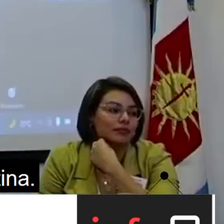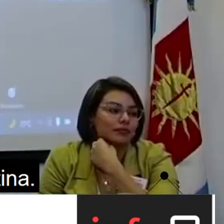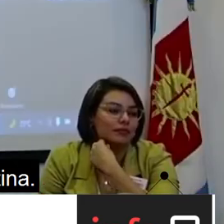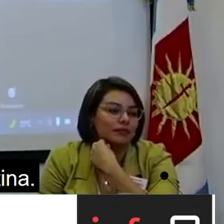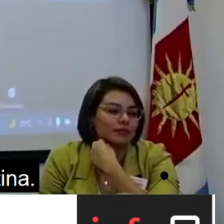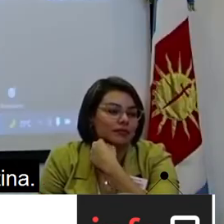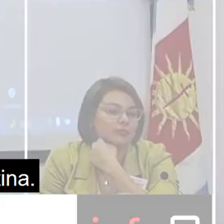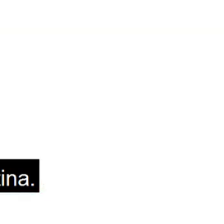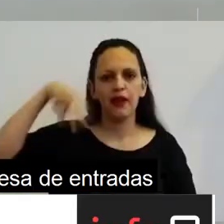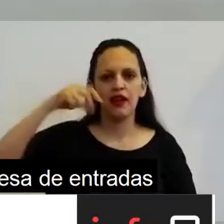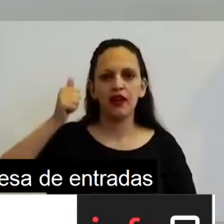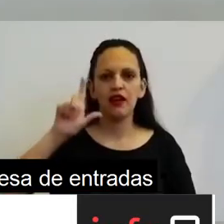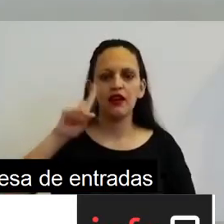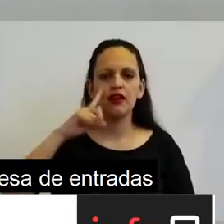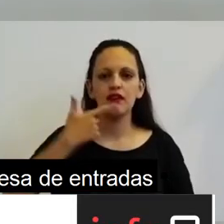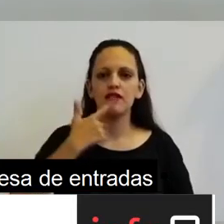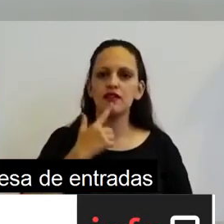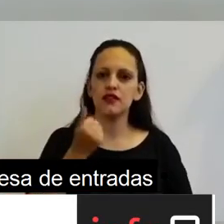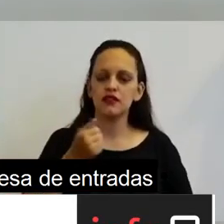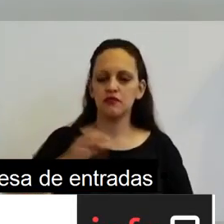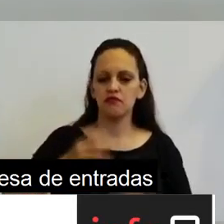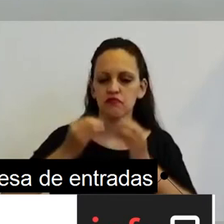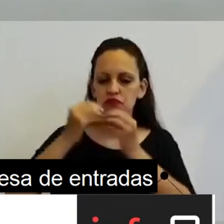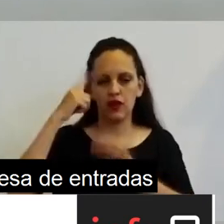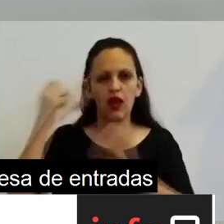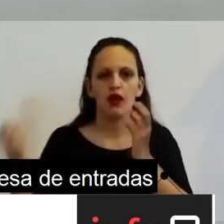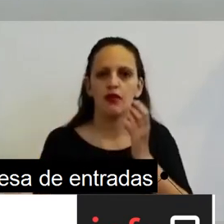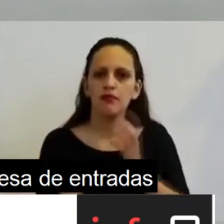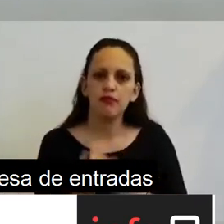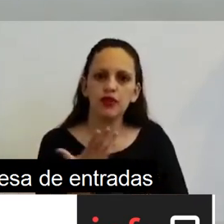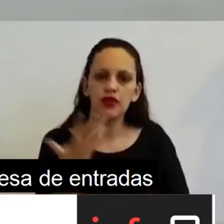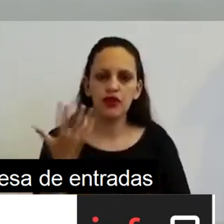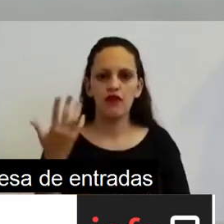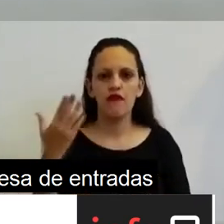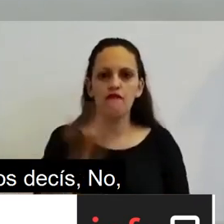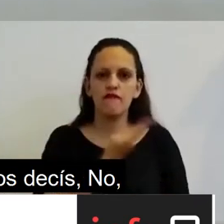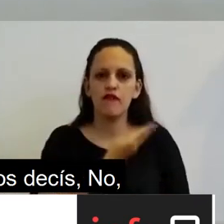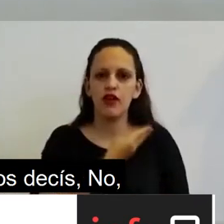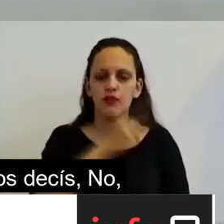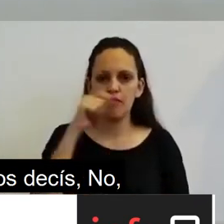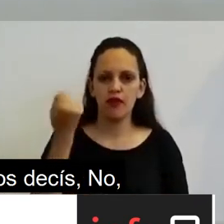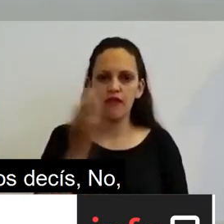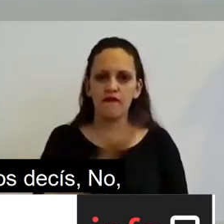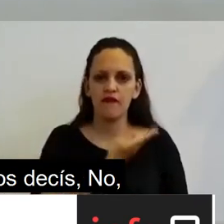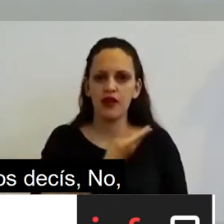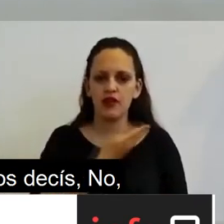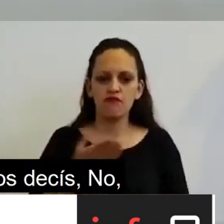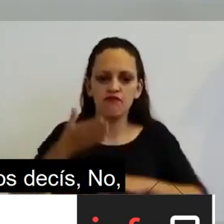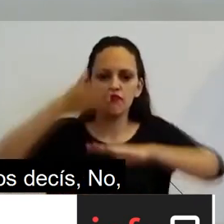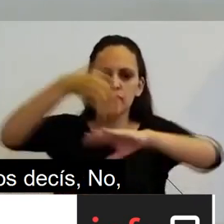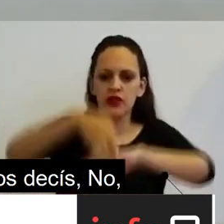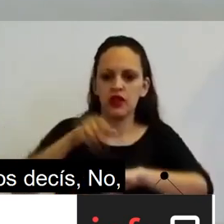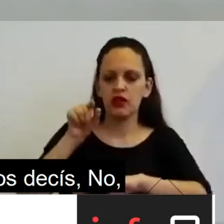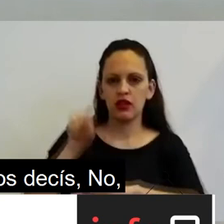Mujeres Penalistas de Argentina. Resulta que somos litigantes, muchas de nosotras, y siempre en la mesa de entradas, cuando llegás a tribunales,